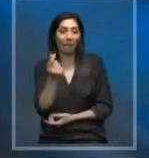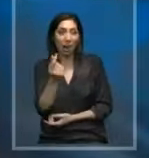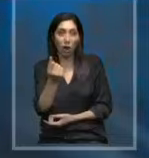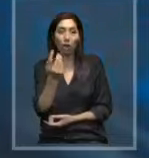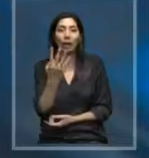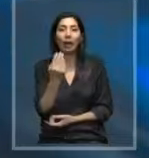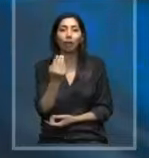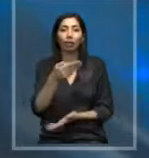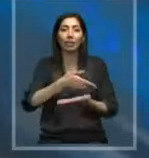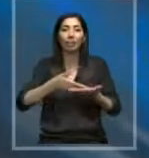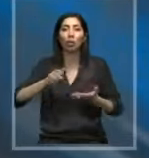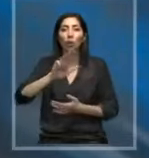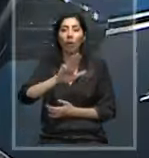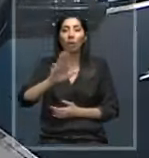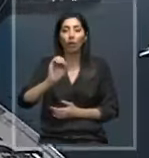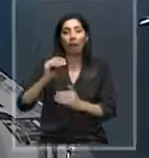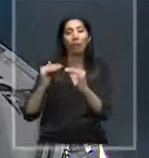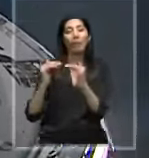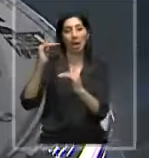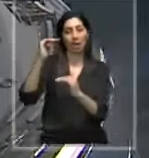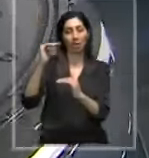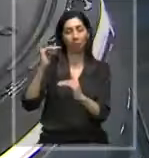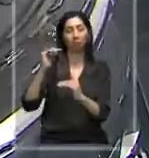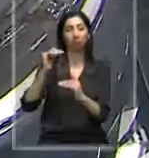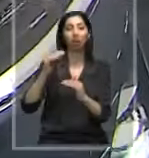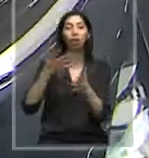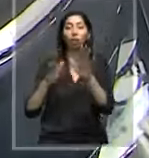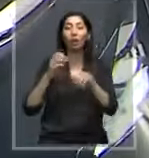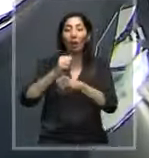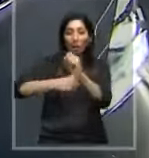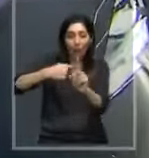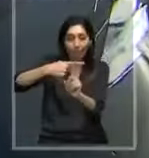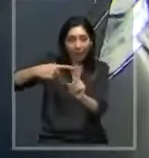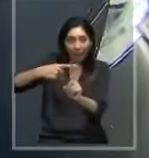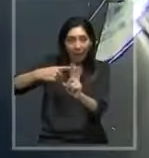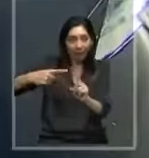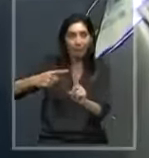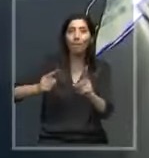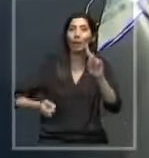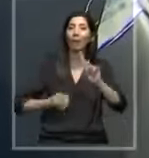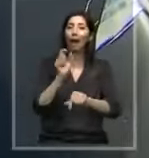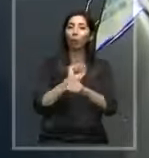14.990.000 pesos y a mediados de año lanzarán el primer eléctrico de la marca.